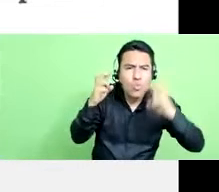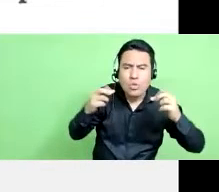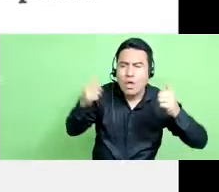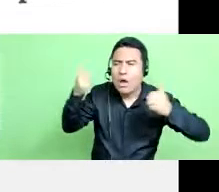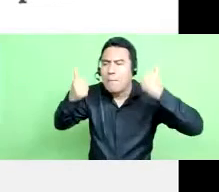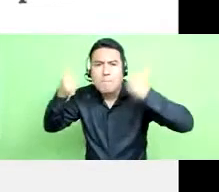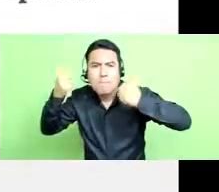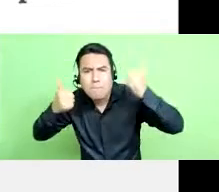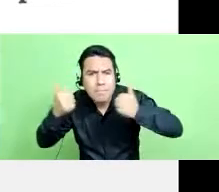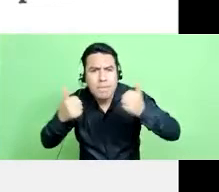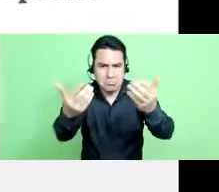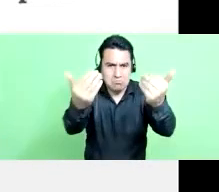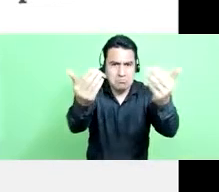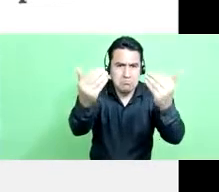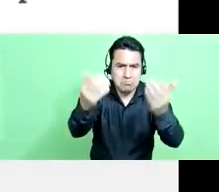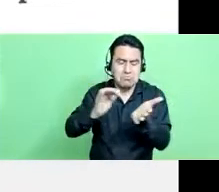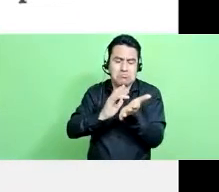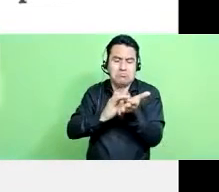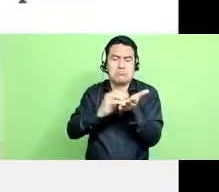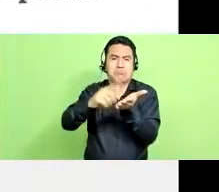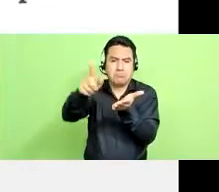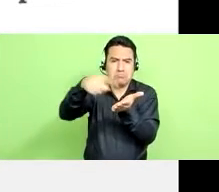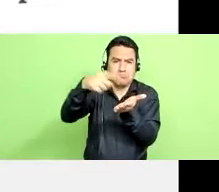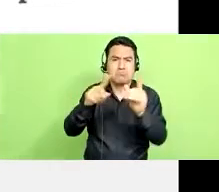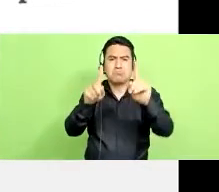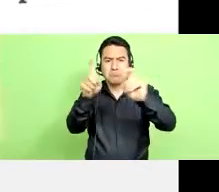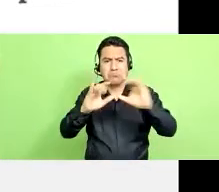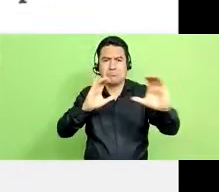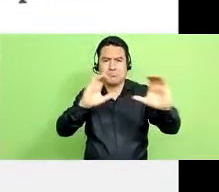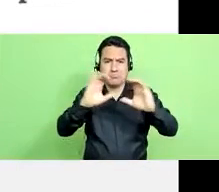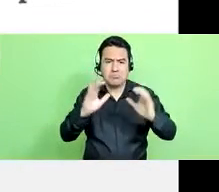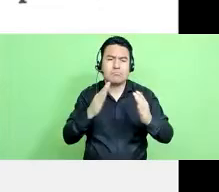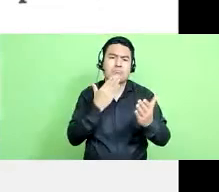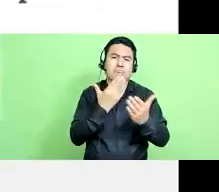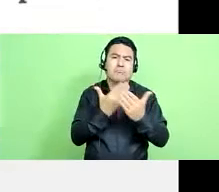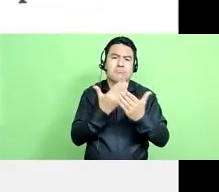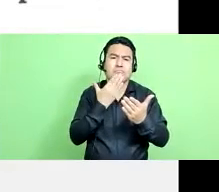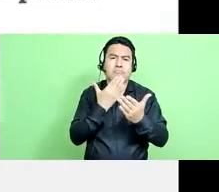respecto a la exposición señalada muchas gracias